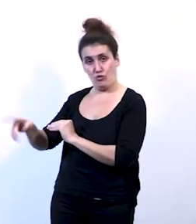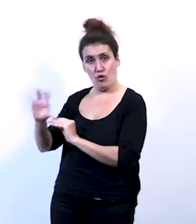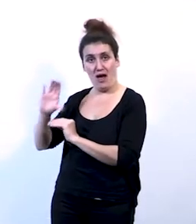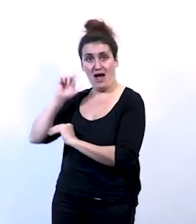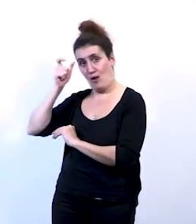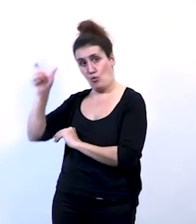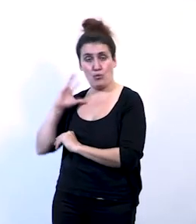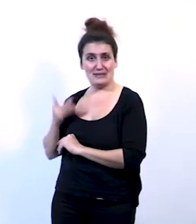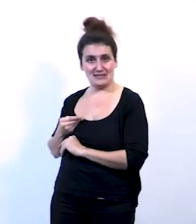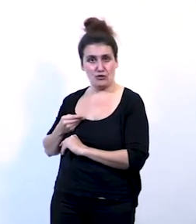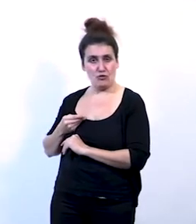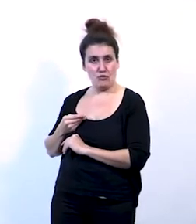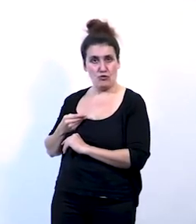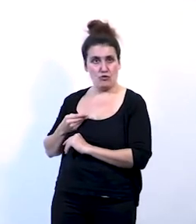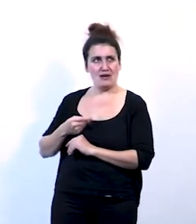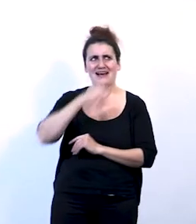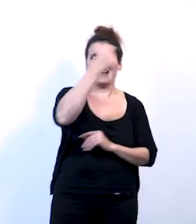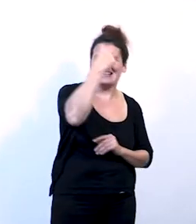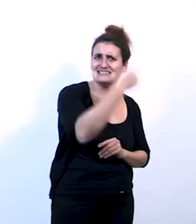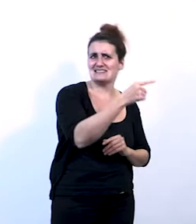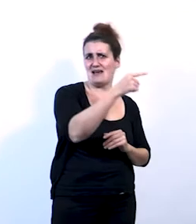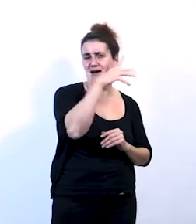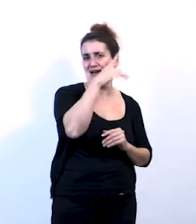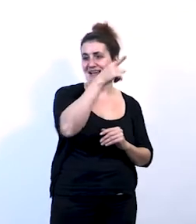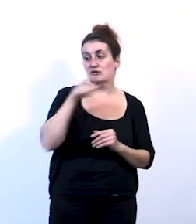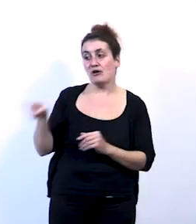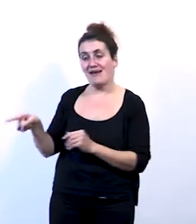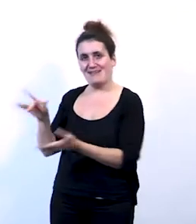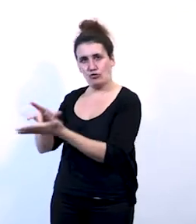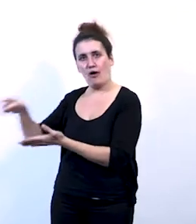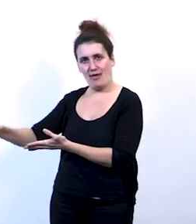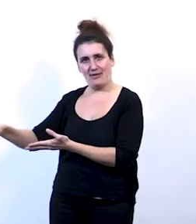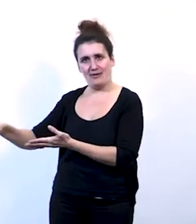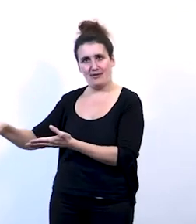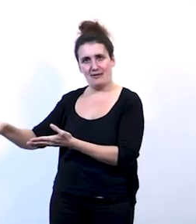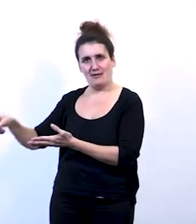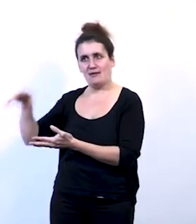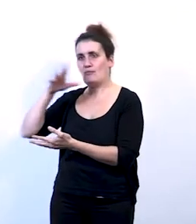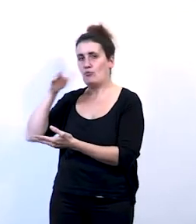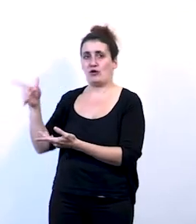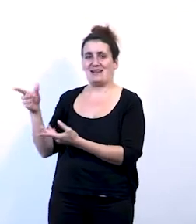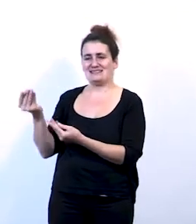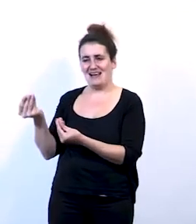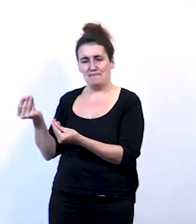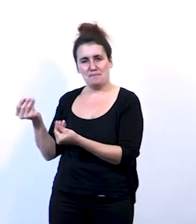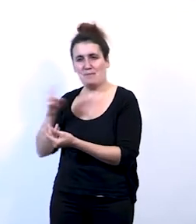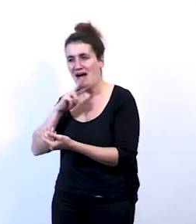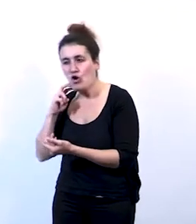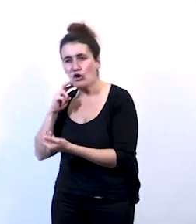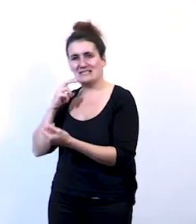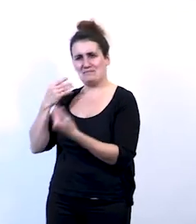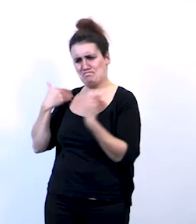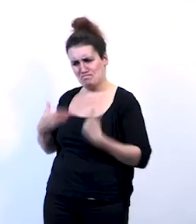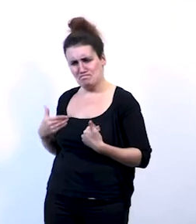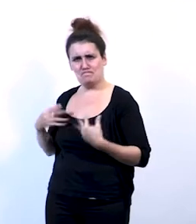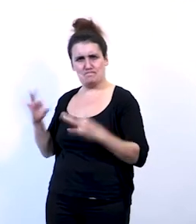sea porque lo que le está pasando al pueblo palestino está rasgando los valores y los principios humanos en